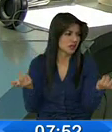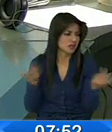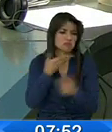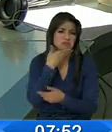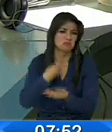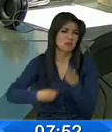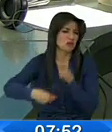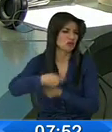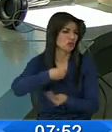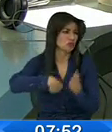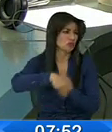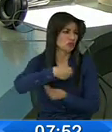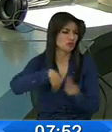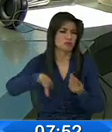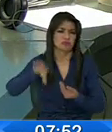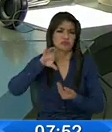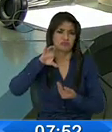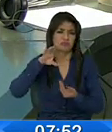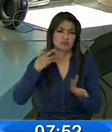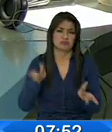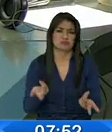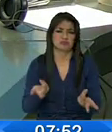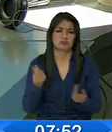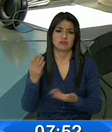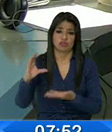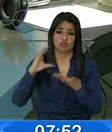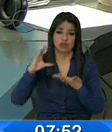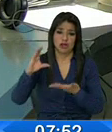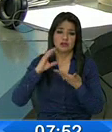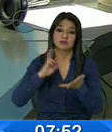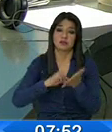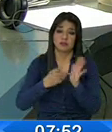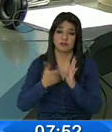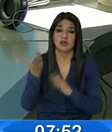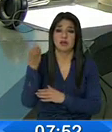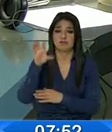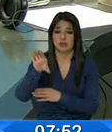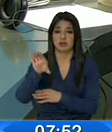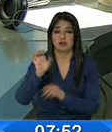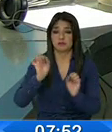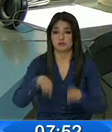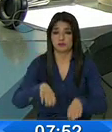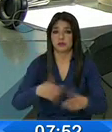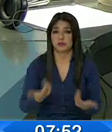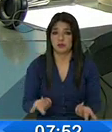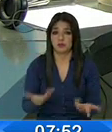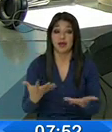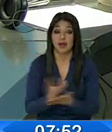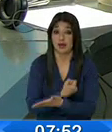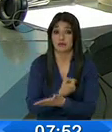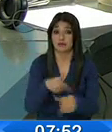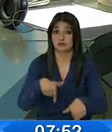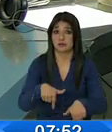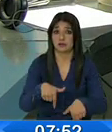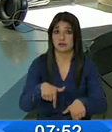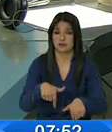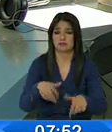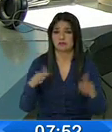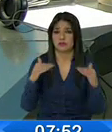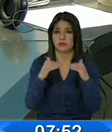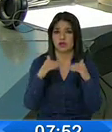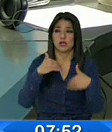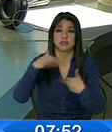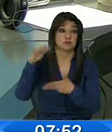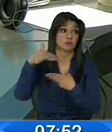se trataría mejores rendimientos no se entregan dólares que es el equivalente por dividendos y por ganancia los precios de acciones que es el equivalente a